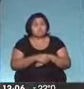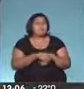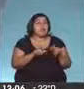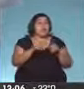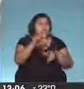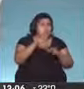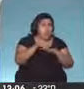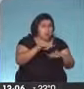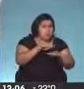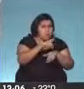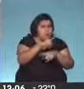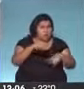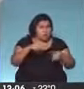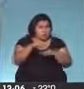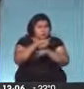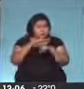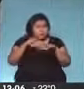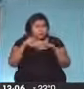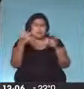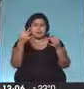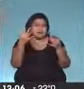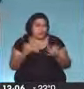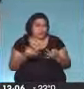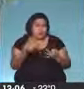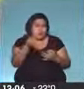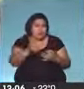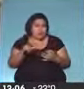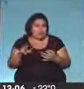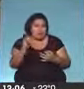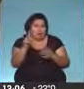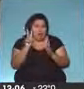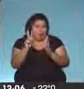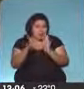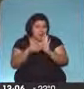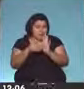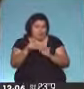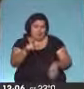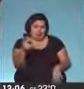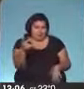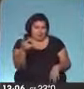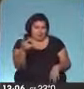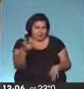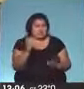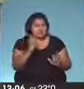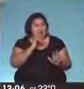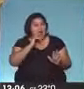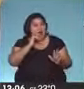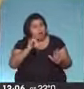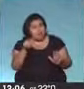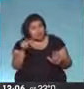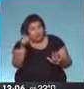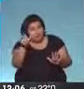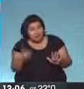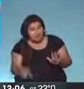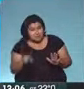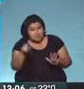muevan haya gente que no está autorizada a salir. Yo les aviso a esa gente que